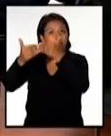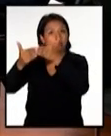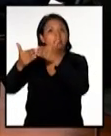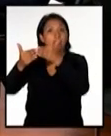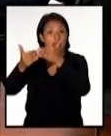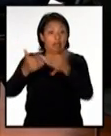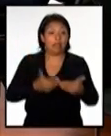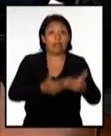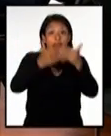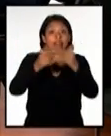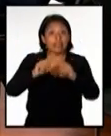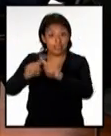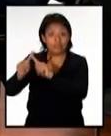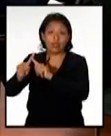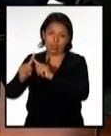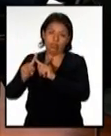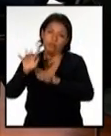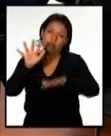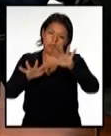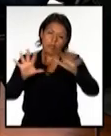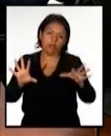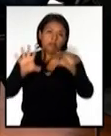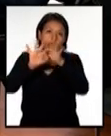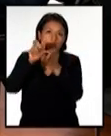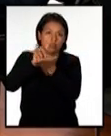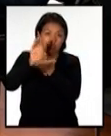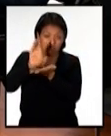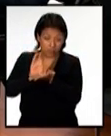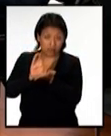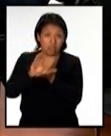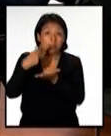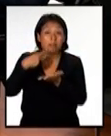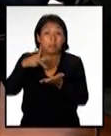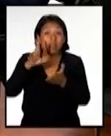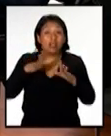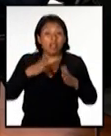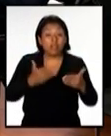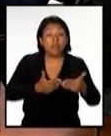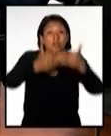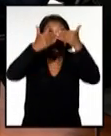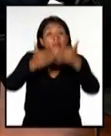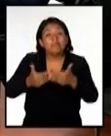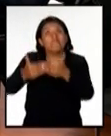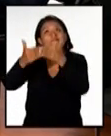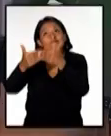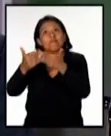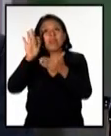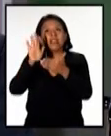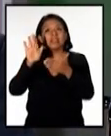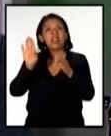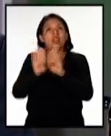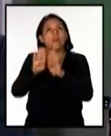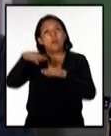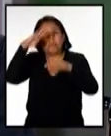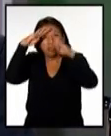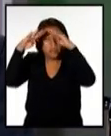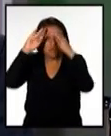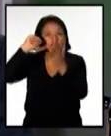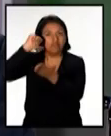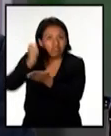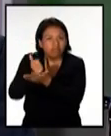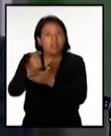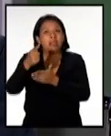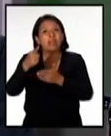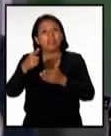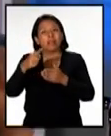distintas dependiendo de la discapacidad, pero se enfrenta a una serie de barreras que son barreras de estigmas, barreras de prejuicios,